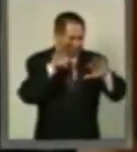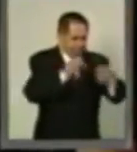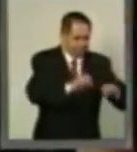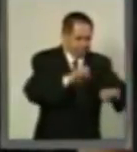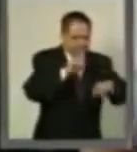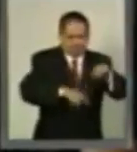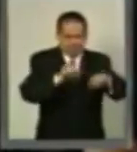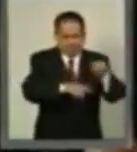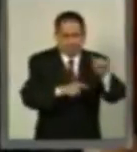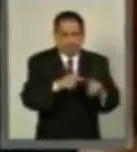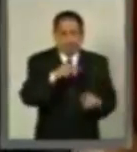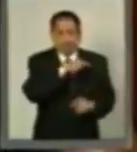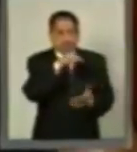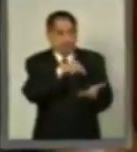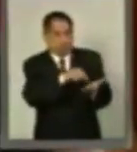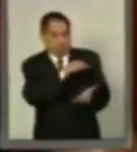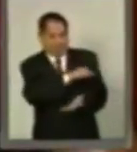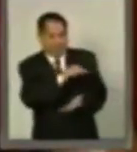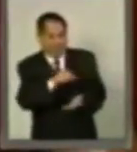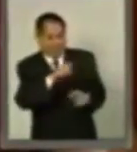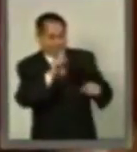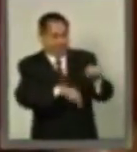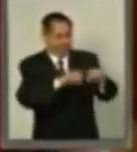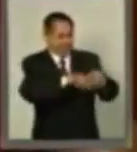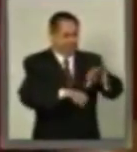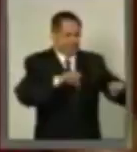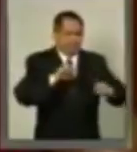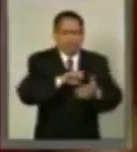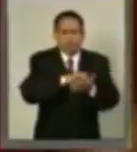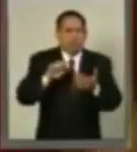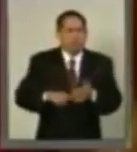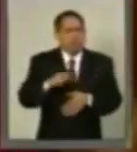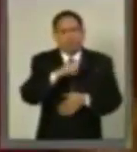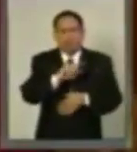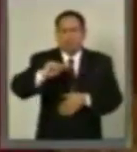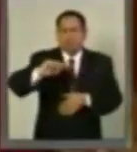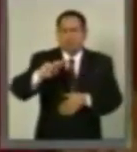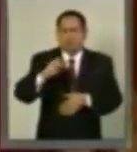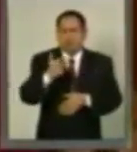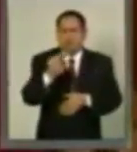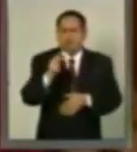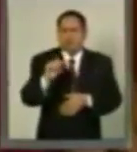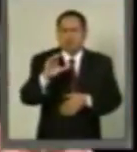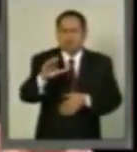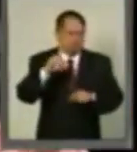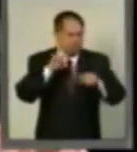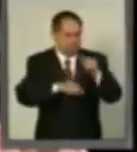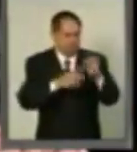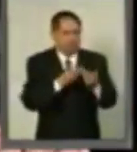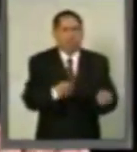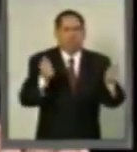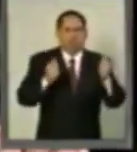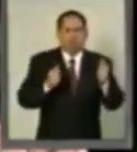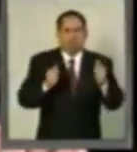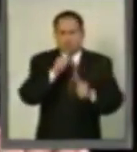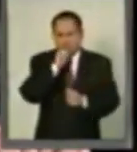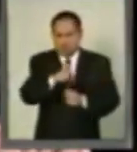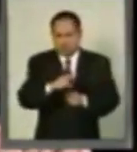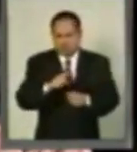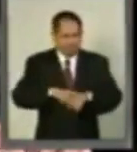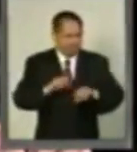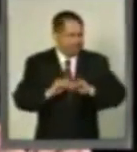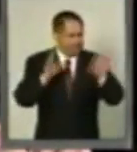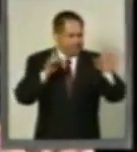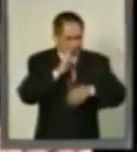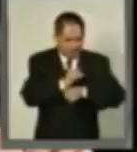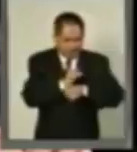organizado en puntos muy claros y muy concretos, como el caso de Tláhuac, por cierto, señor secretario, en donde se ve muy claramente